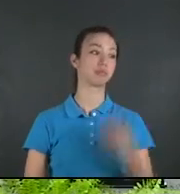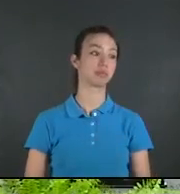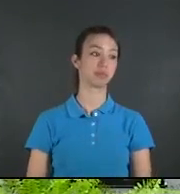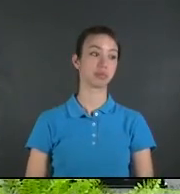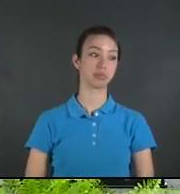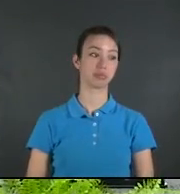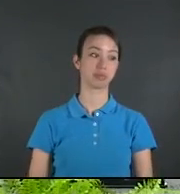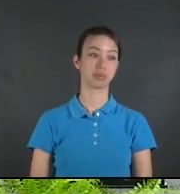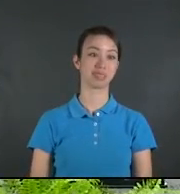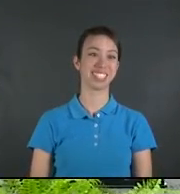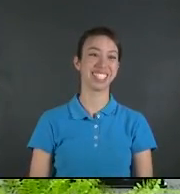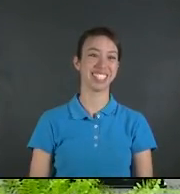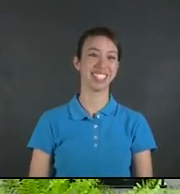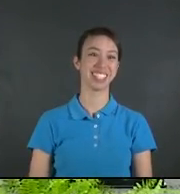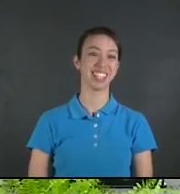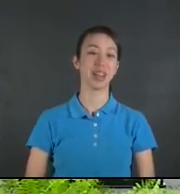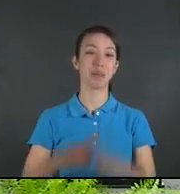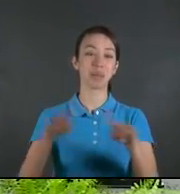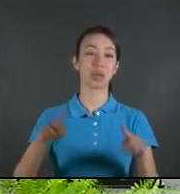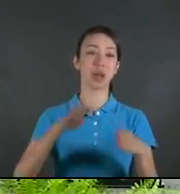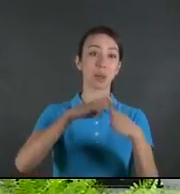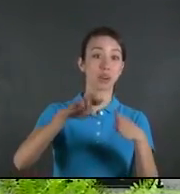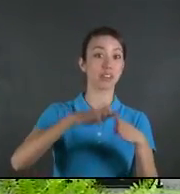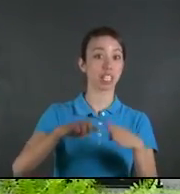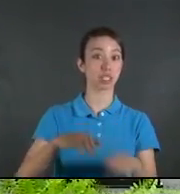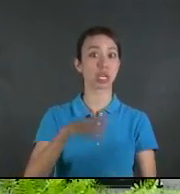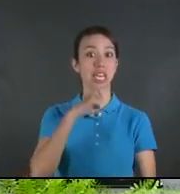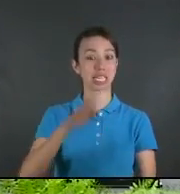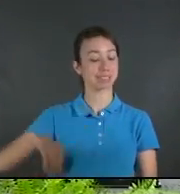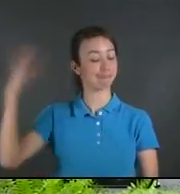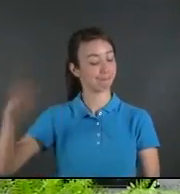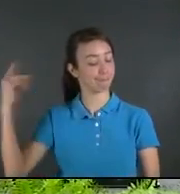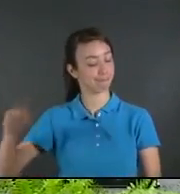purificará pero la purificación es gruesa